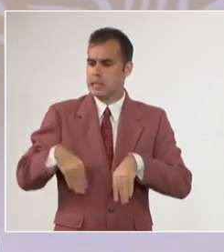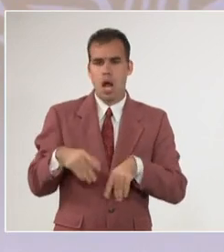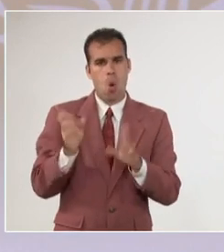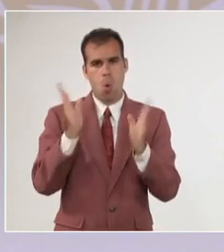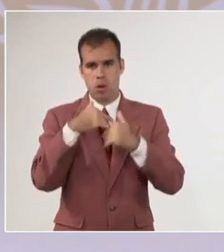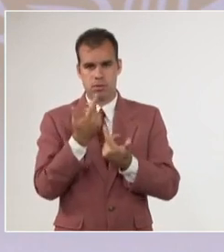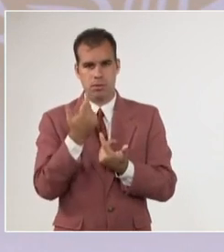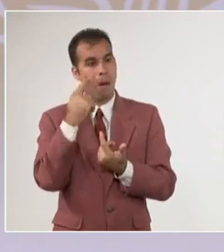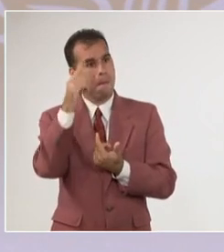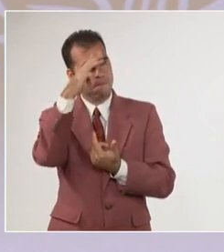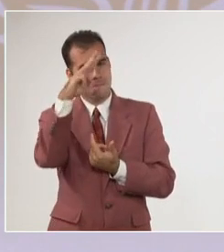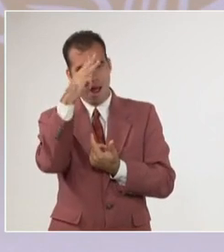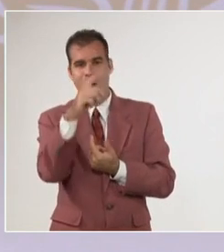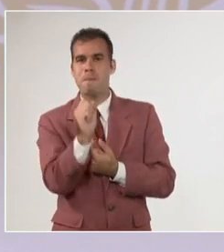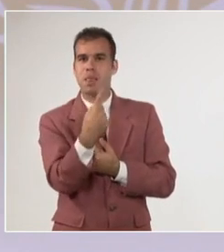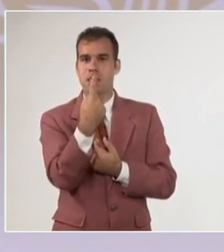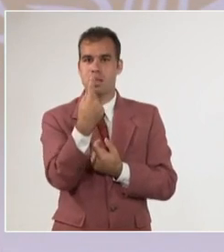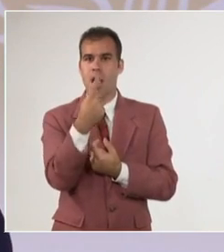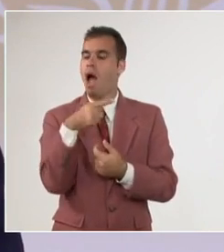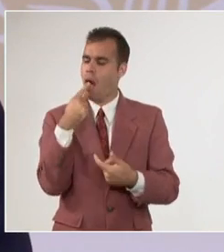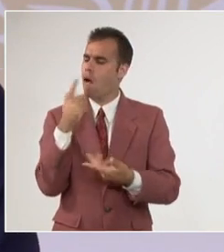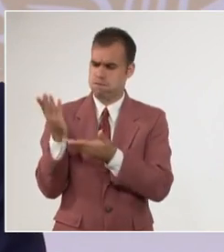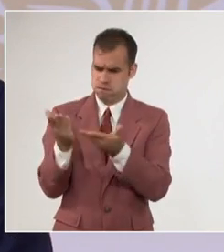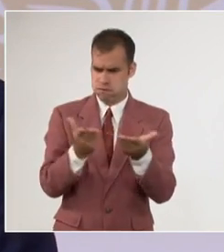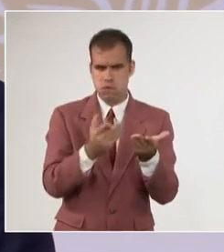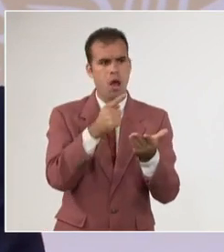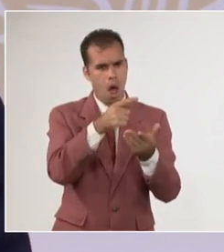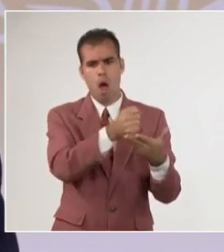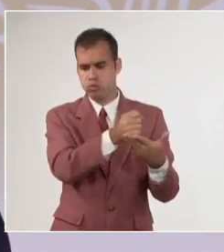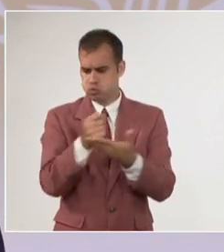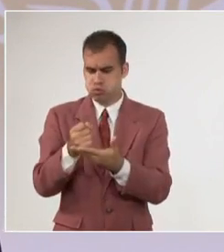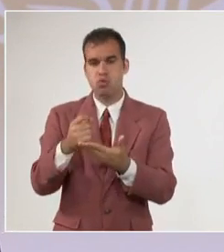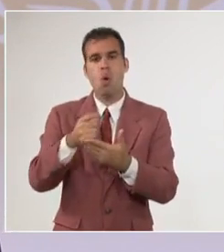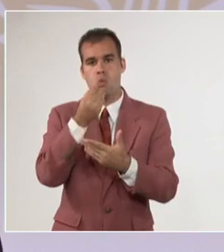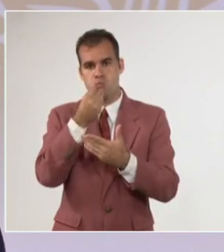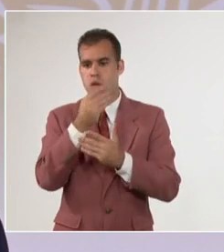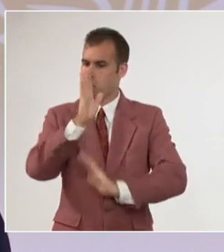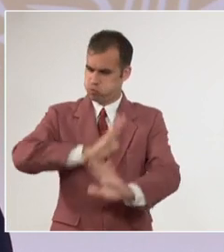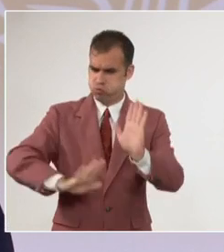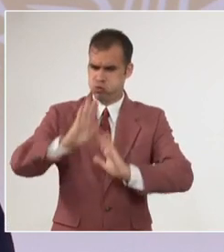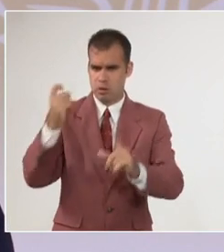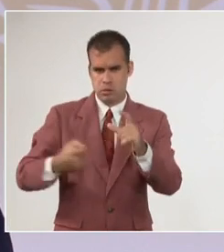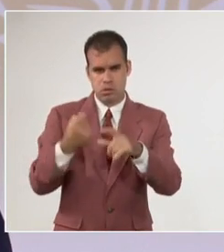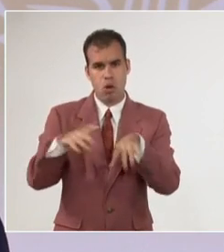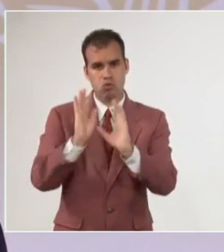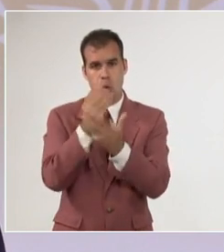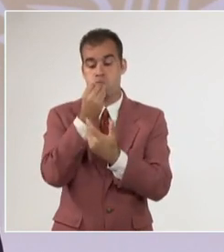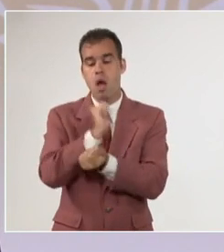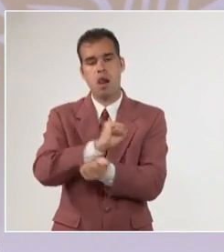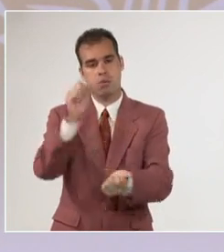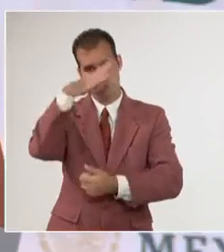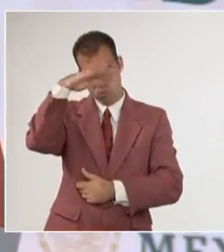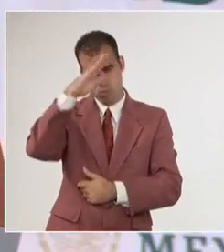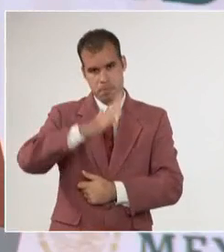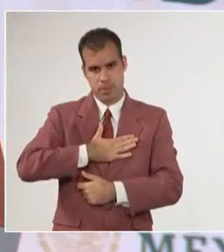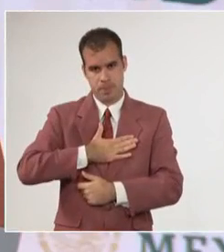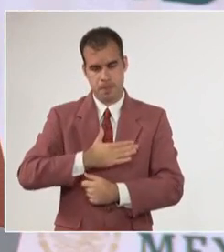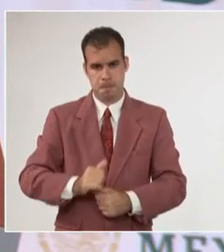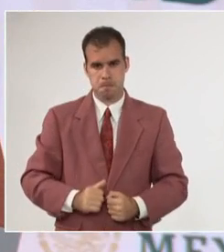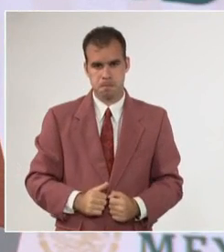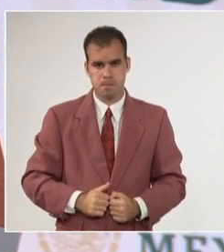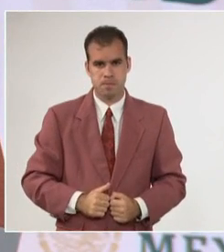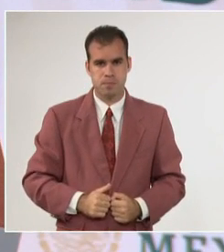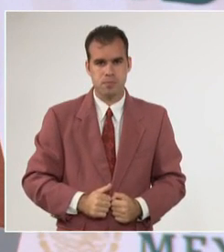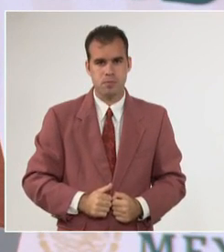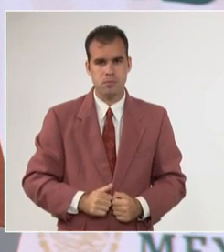generosas simpatías a la causa de la independencia y la libertad de Cuba. Una de las principales tareas que entonces